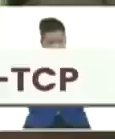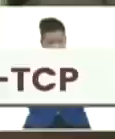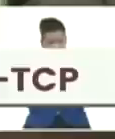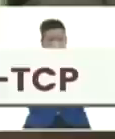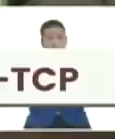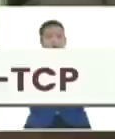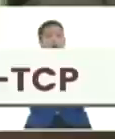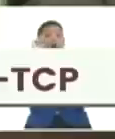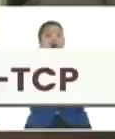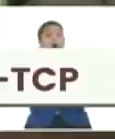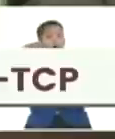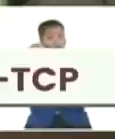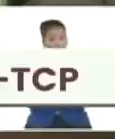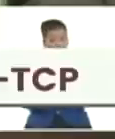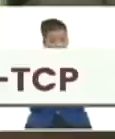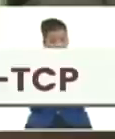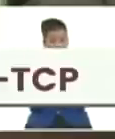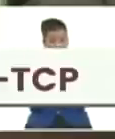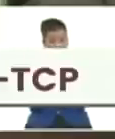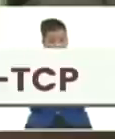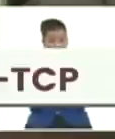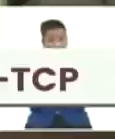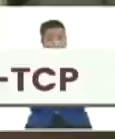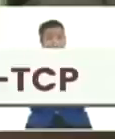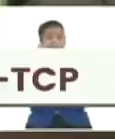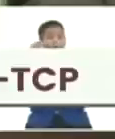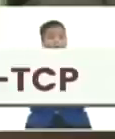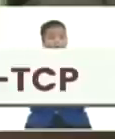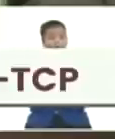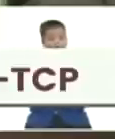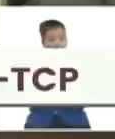que un hombre convencido contra su voluntad